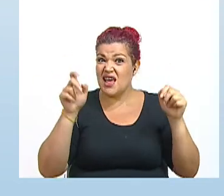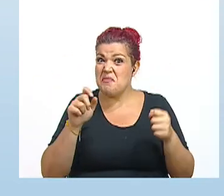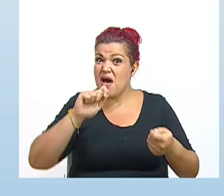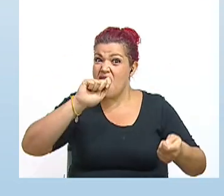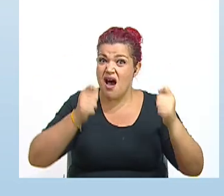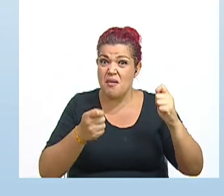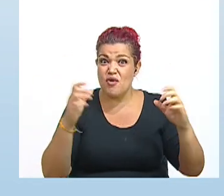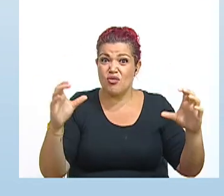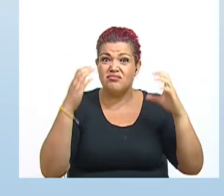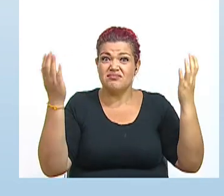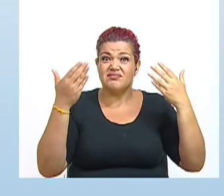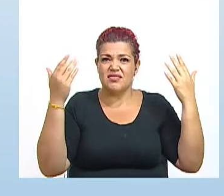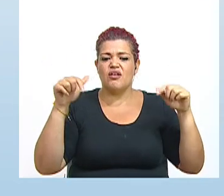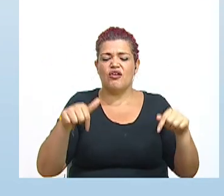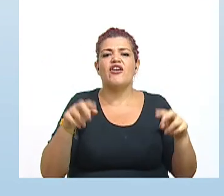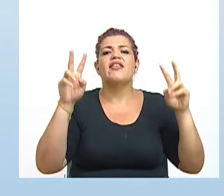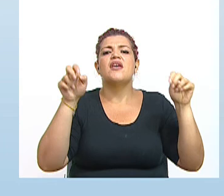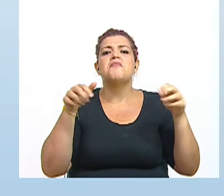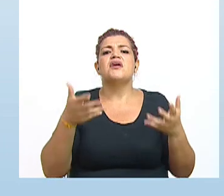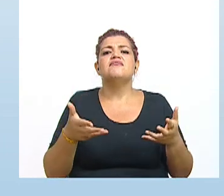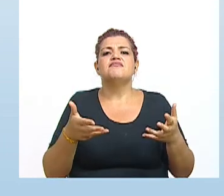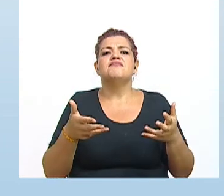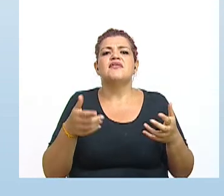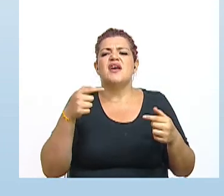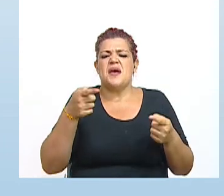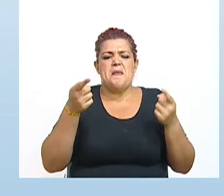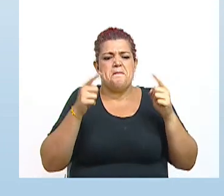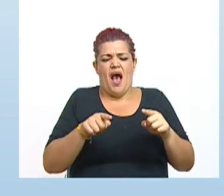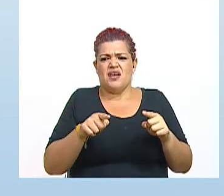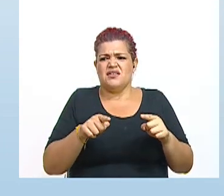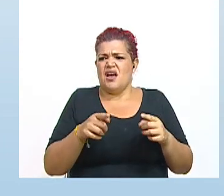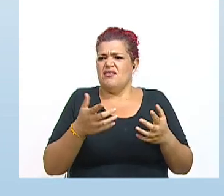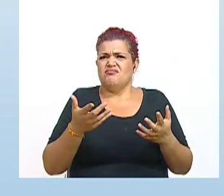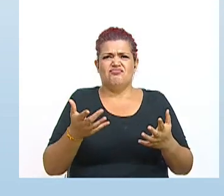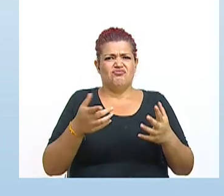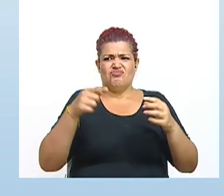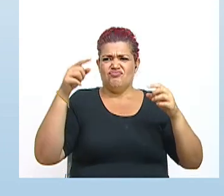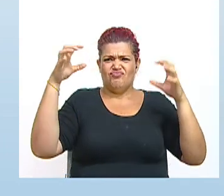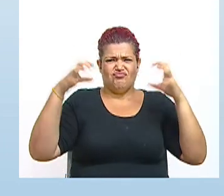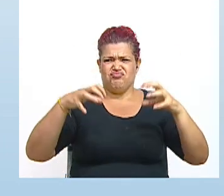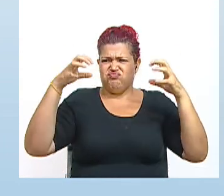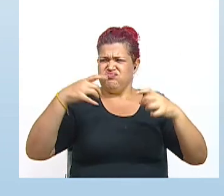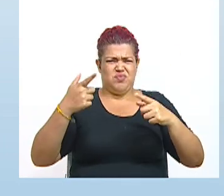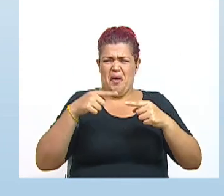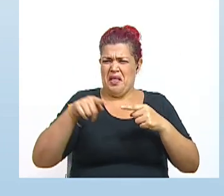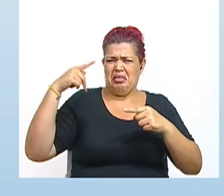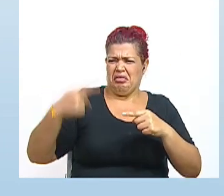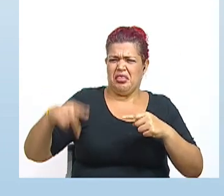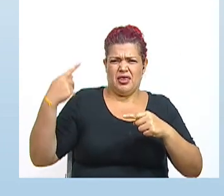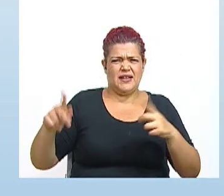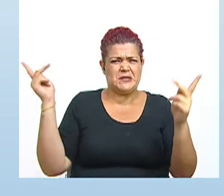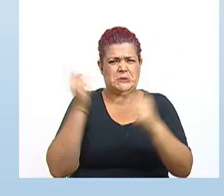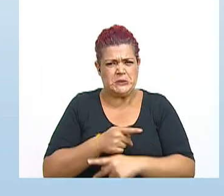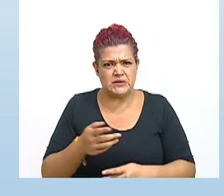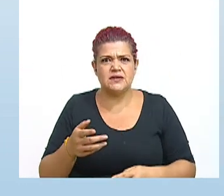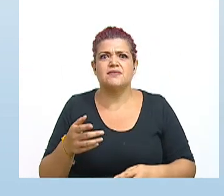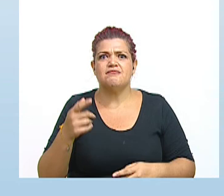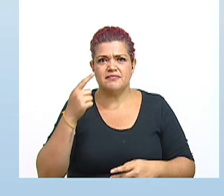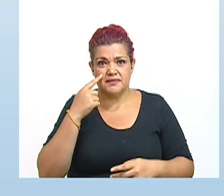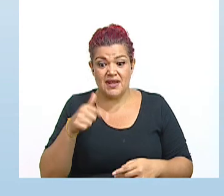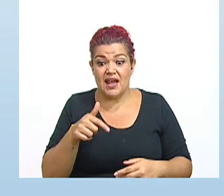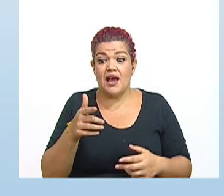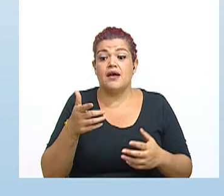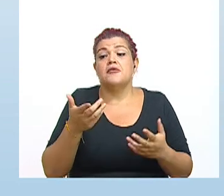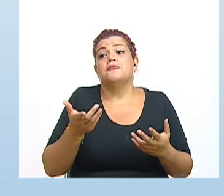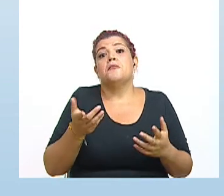y en la temática de hoy, sobre fenómenos meteorológicos extremos. Bueno, las consecuencias se pueden clasificar